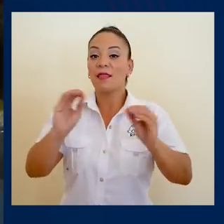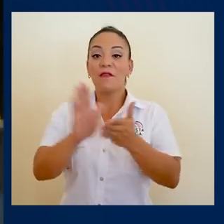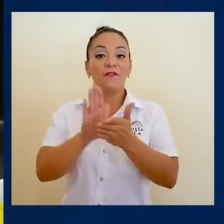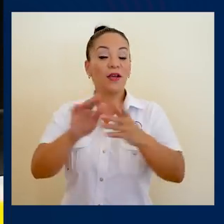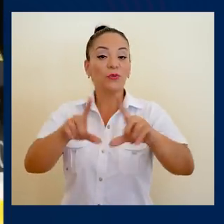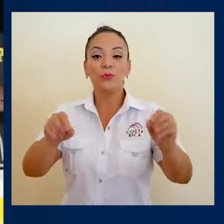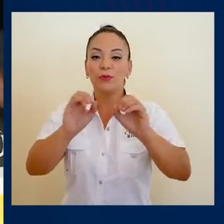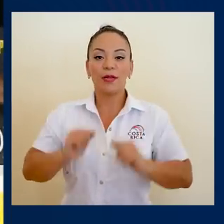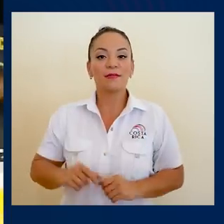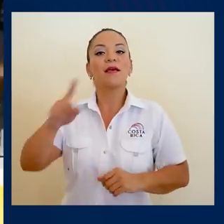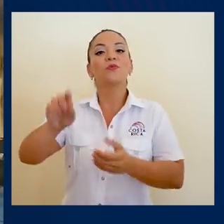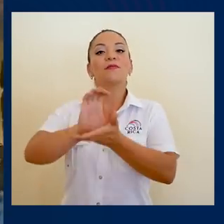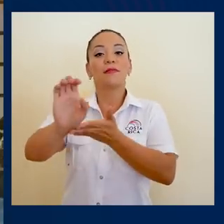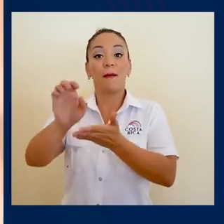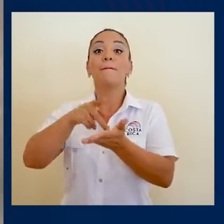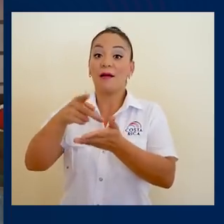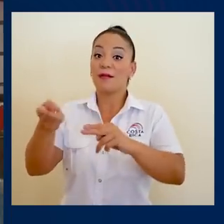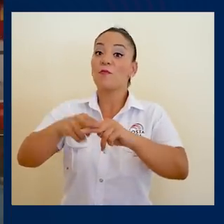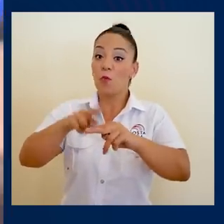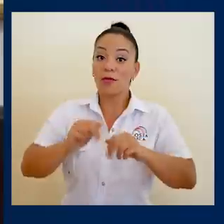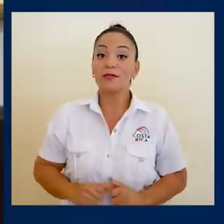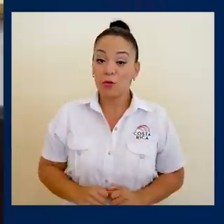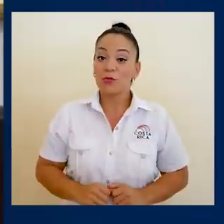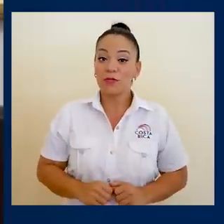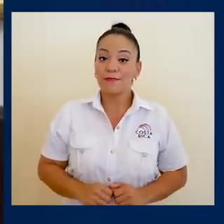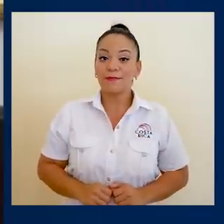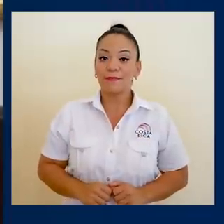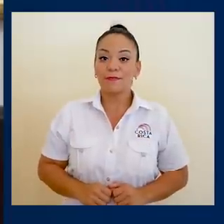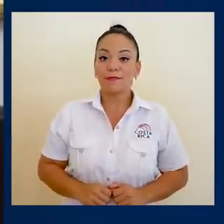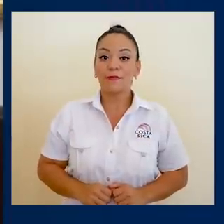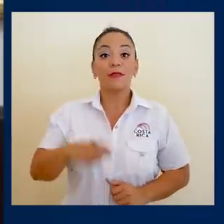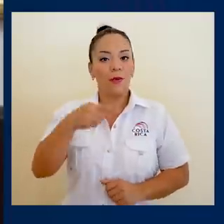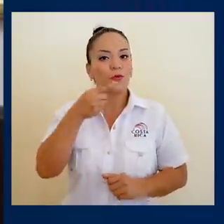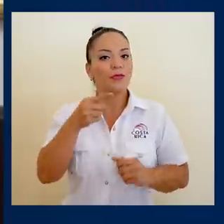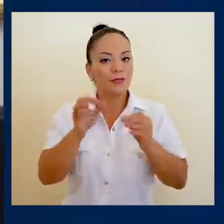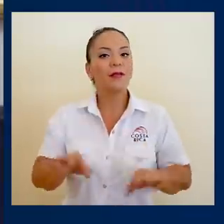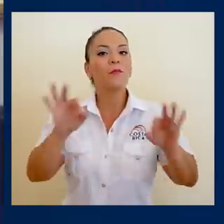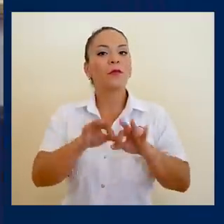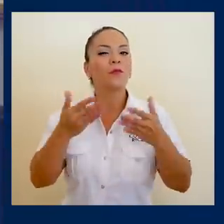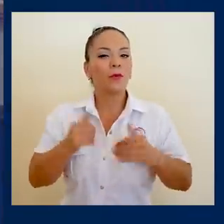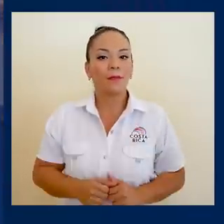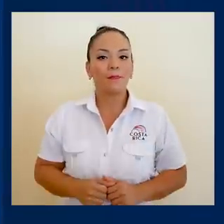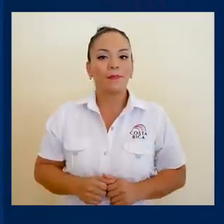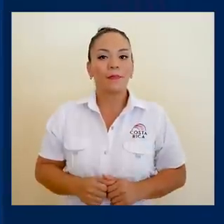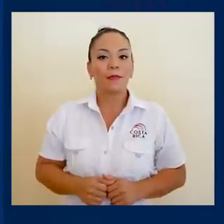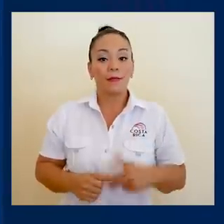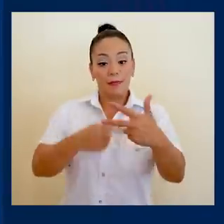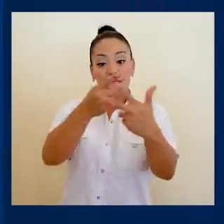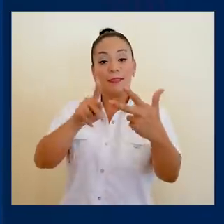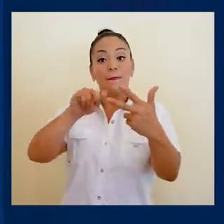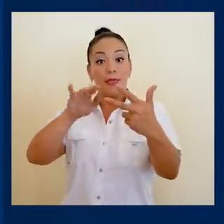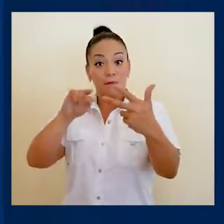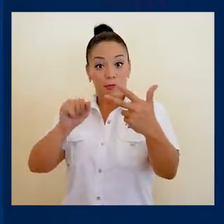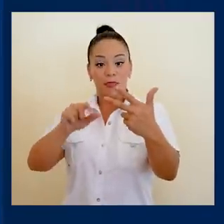y además evitaban pagar los impuestos que les correspondían. Hay que decir algo importante. 2 de cada 3 pymes